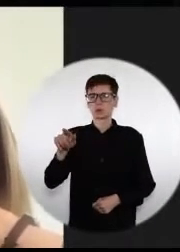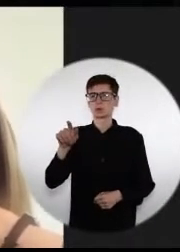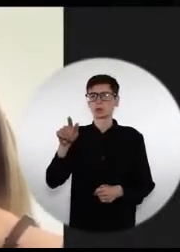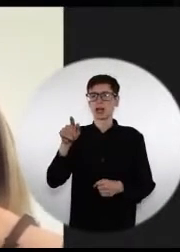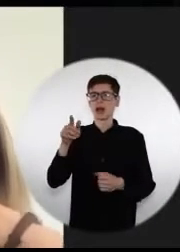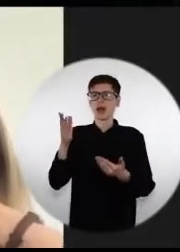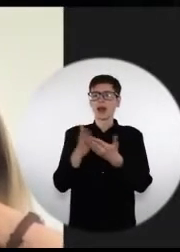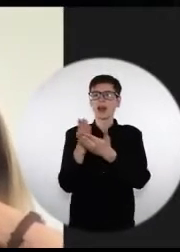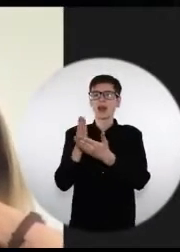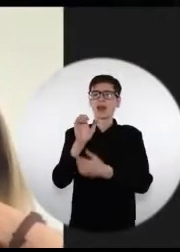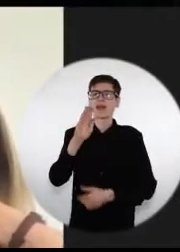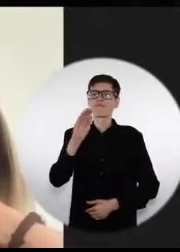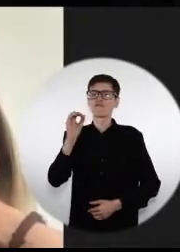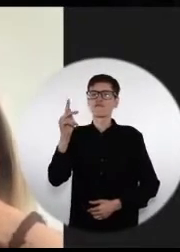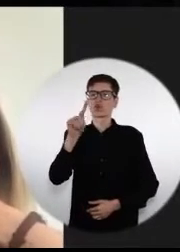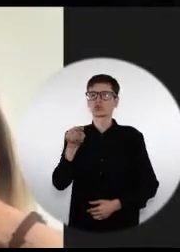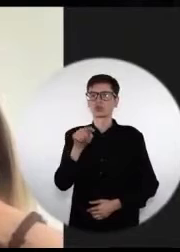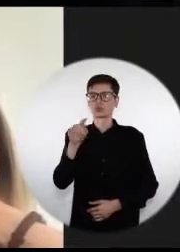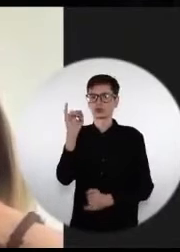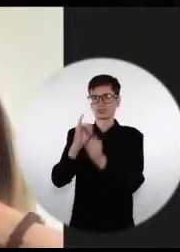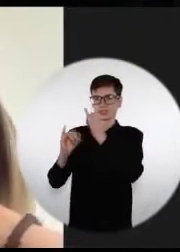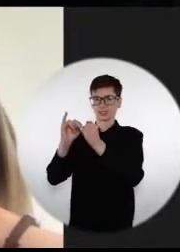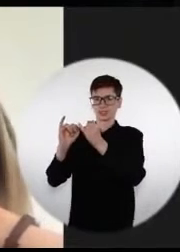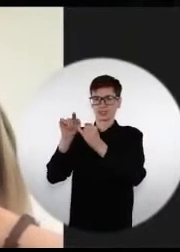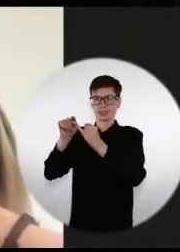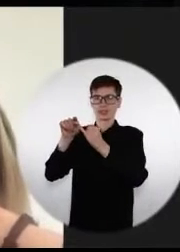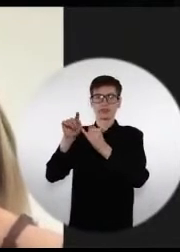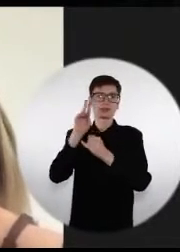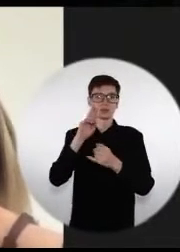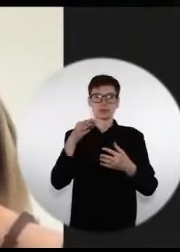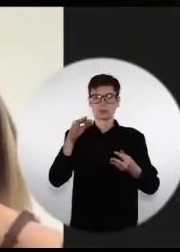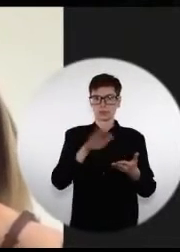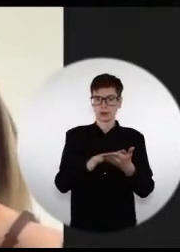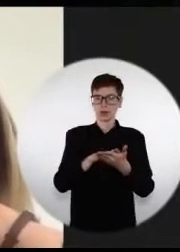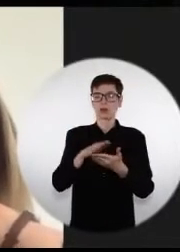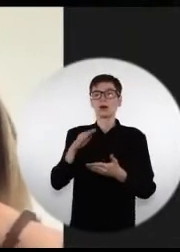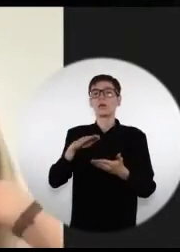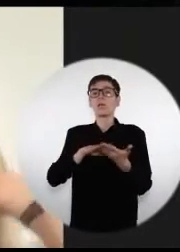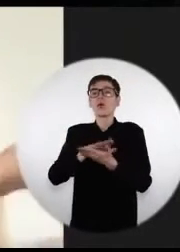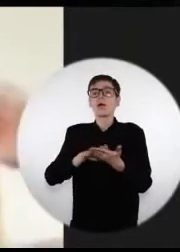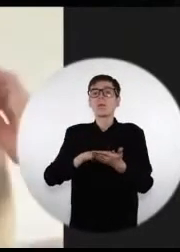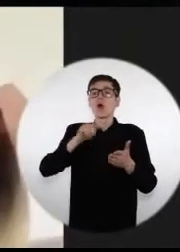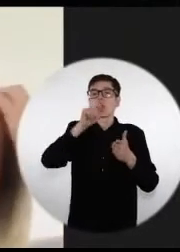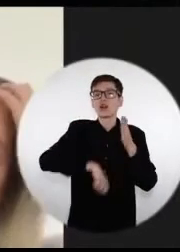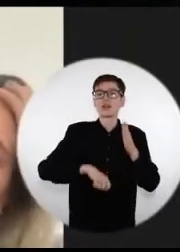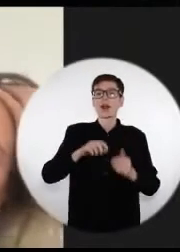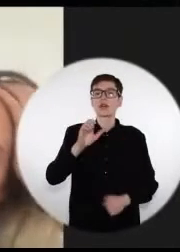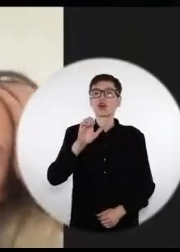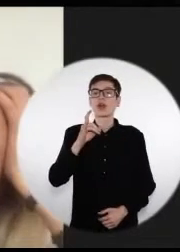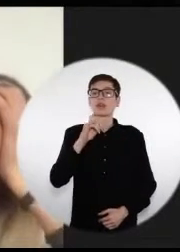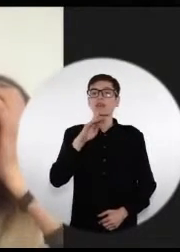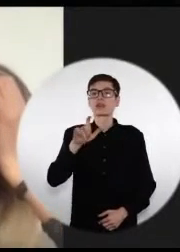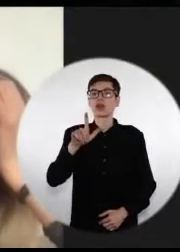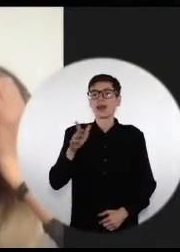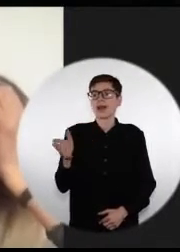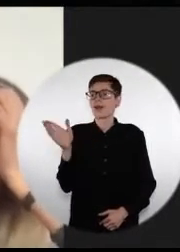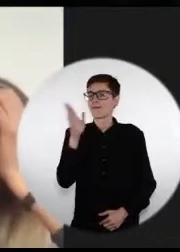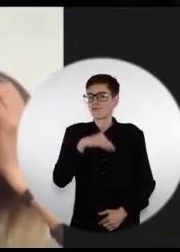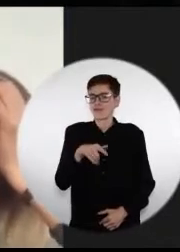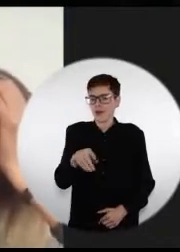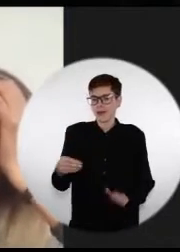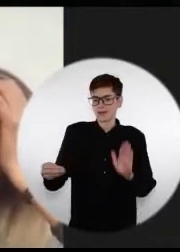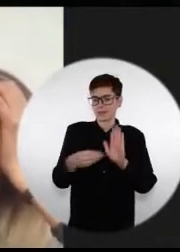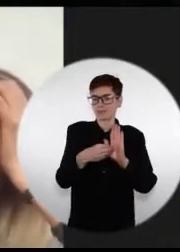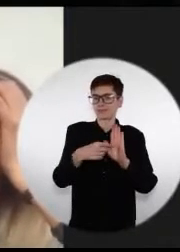10 años cuando no sé por las editoriales están súper reacias a hacer ebooks y no había inversión y no había